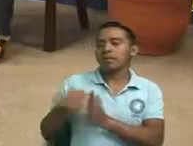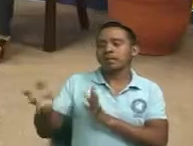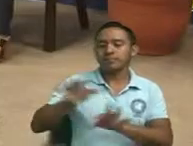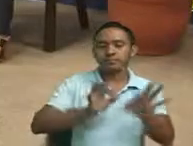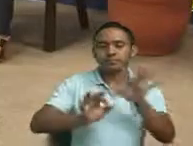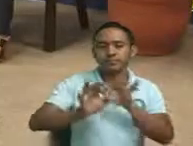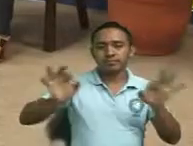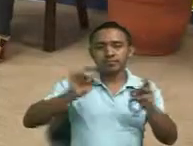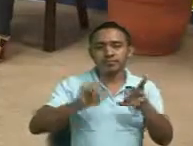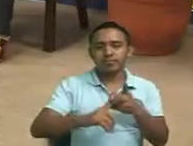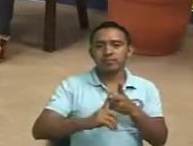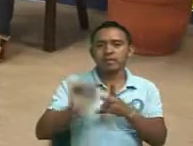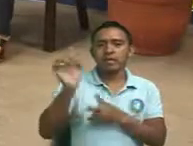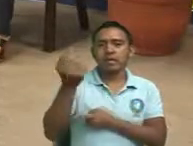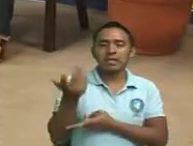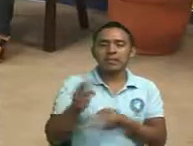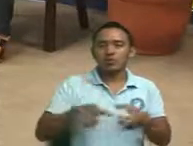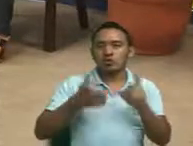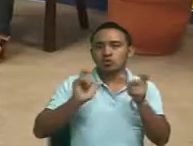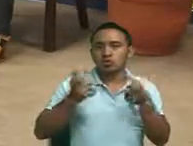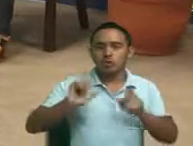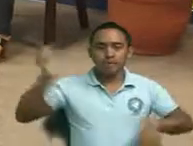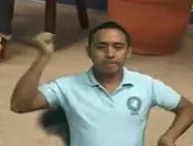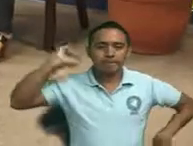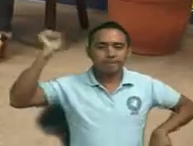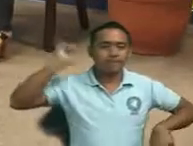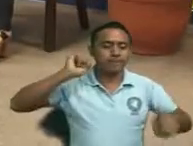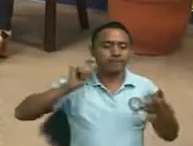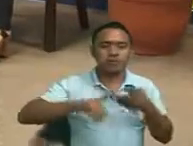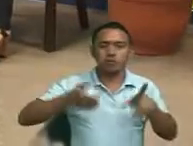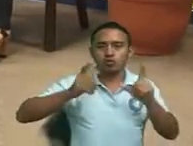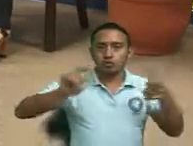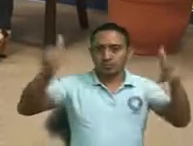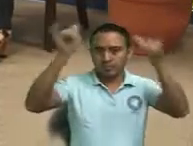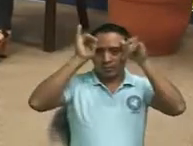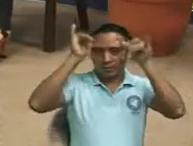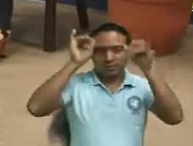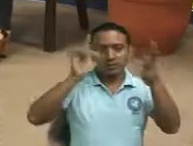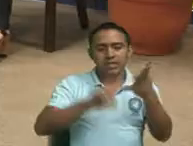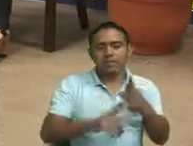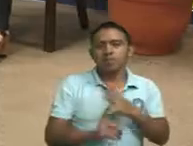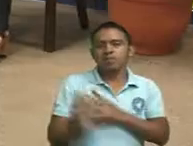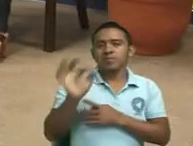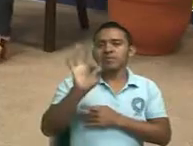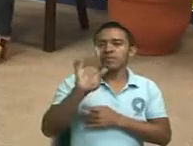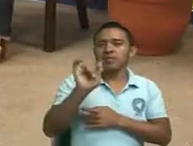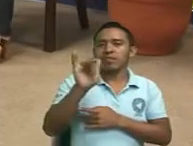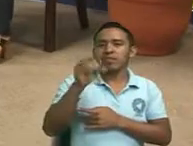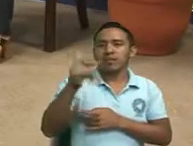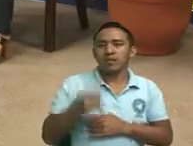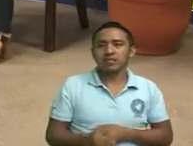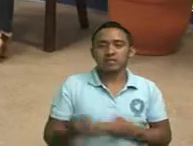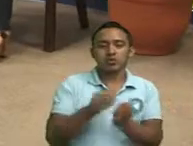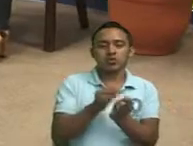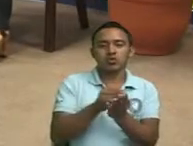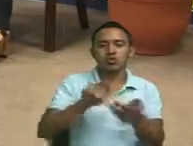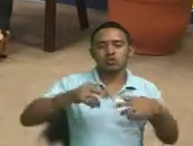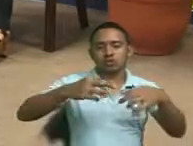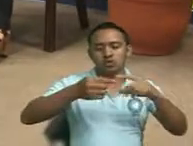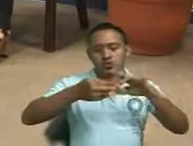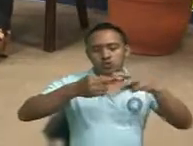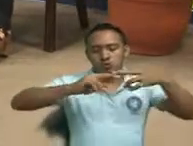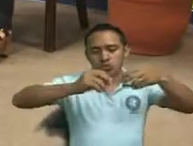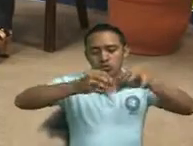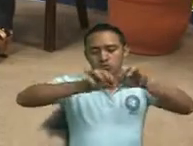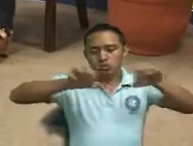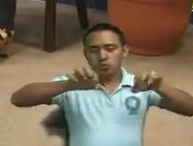nacatamal, compra la sopa de mondongo, la sopa de res. Y entonces decía que es un peligro los fines de semana. Los fines de semana, porque